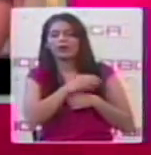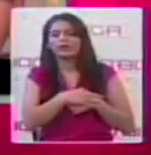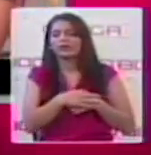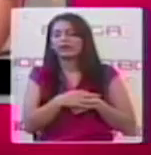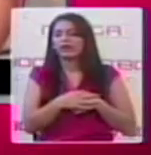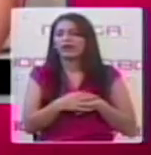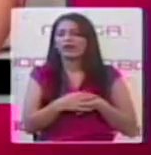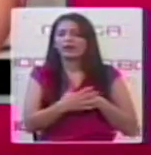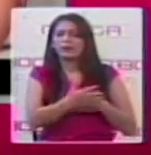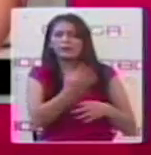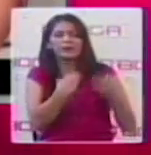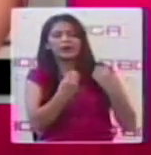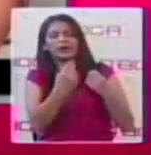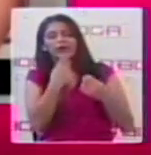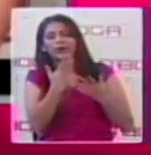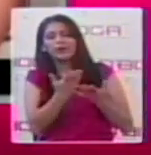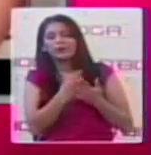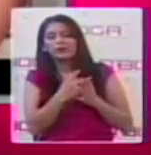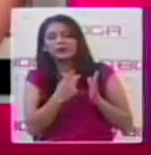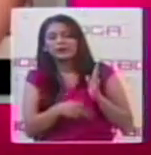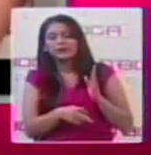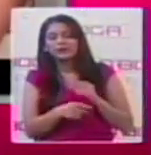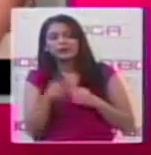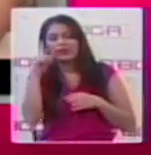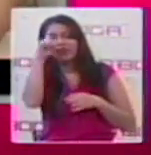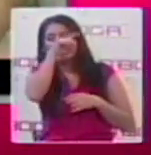reto más importante que tuvieron que enfrentar? Bueno,